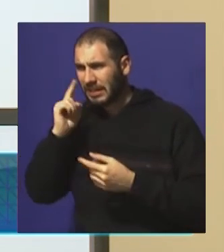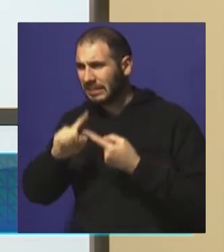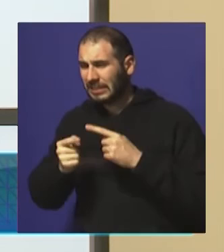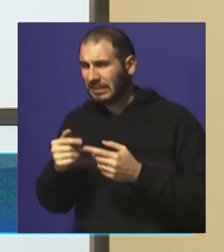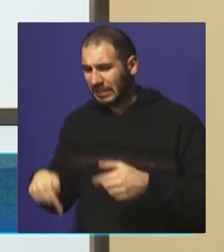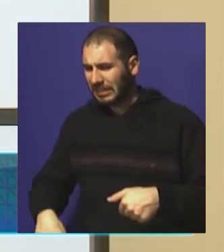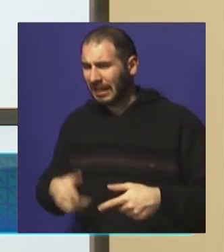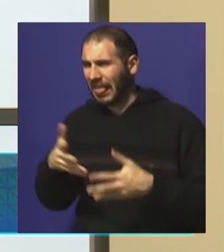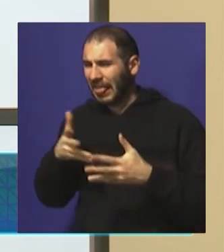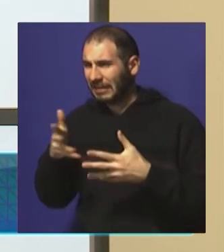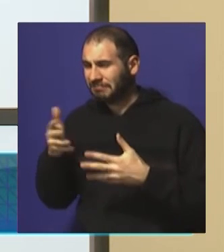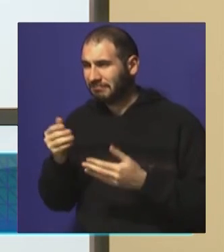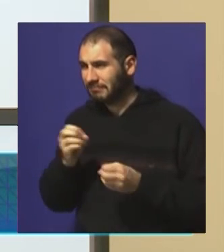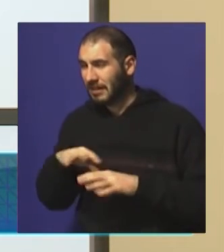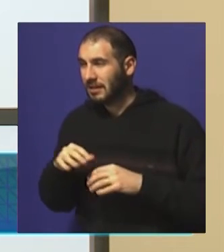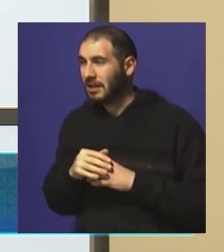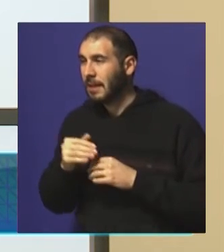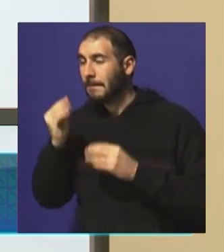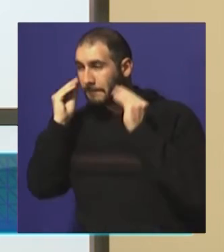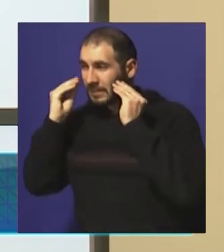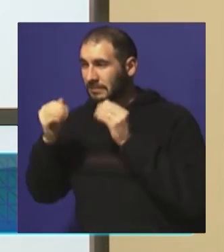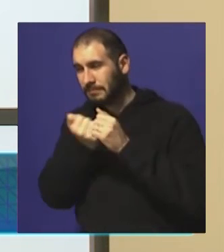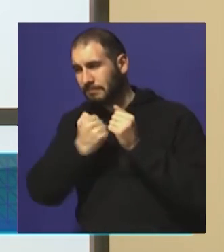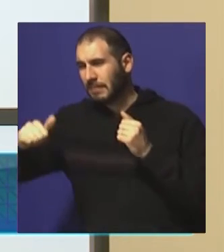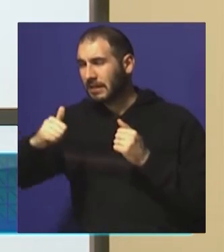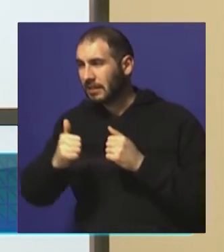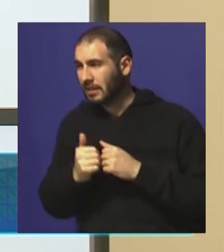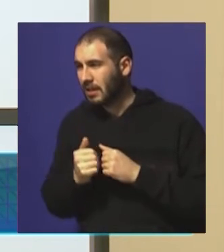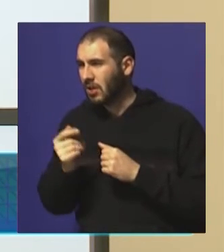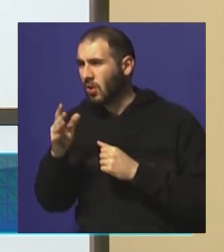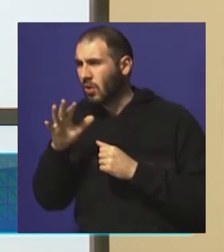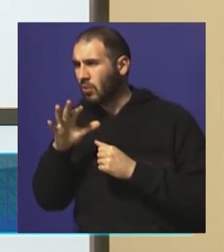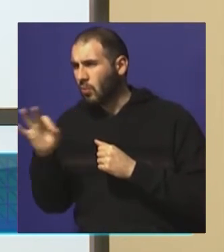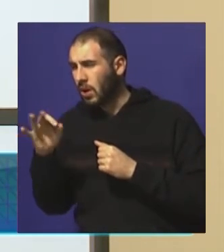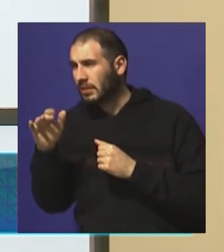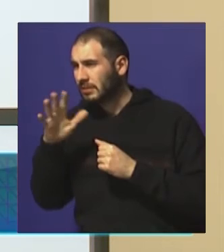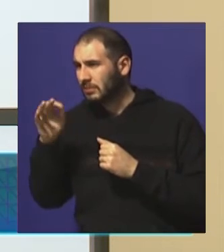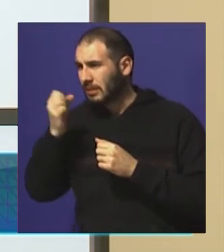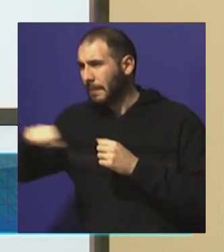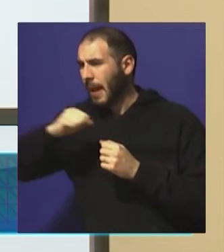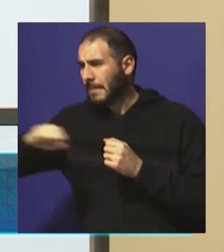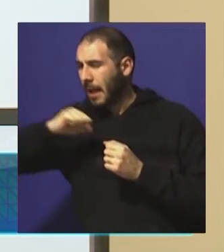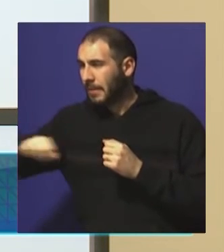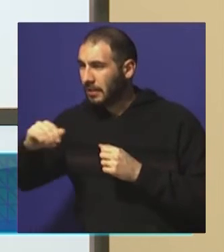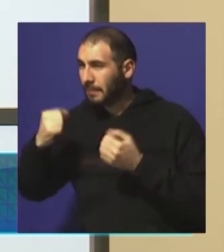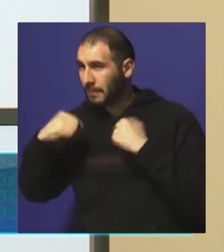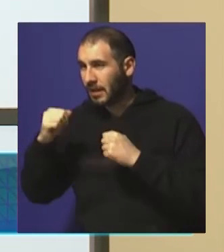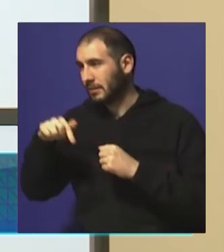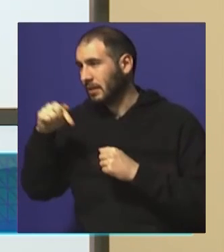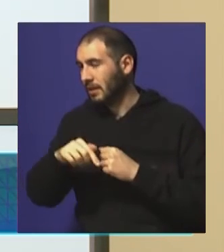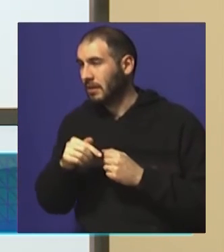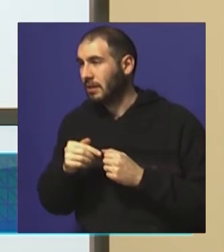las piernas. Y esto es una realidad. Messi va a patear 40, 50 penales a Claudio Bravo en los entrenamientos, le va a hacer